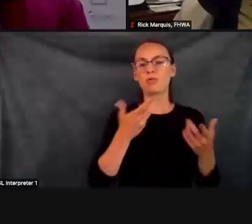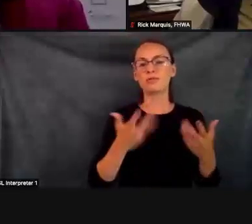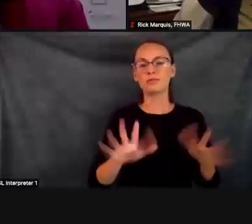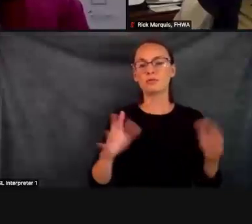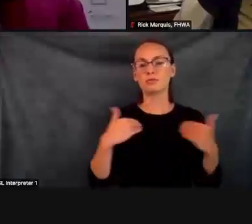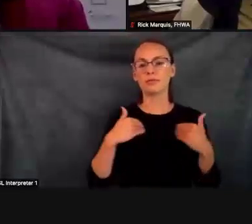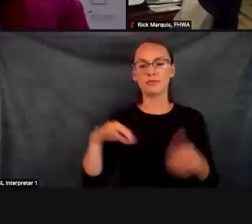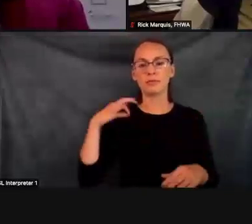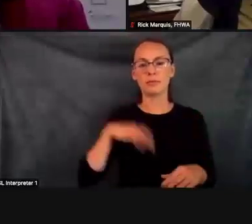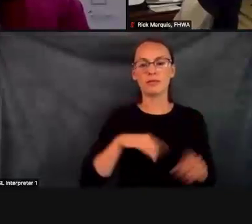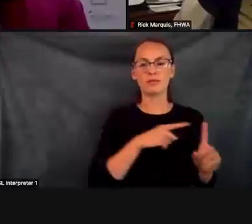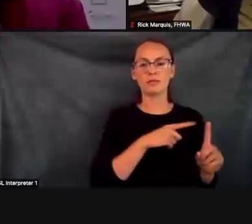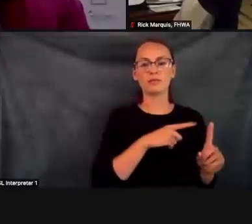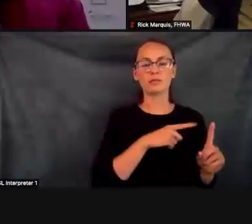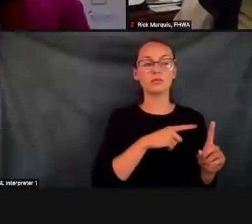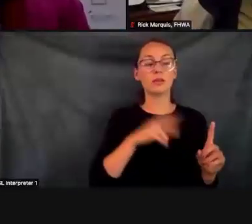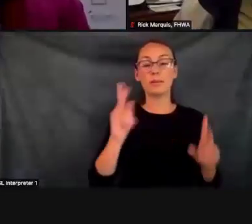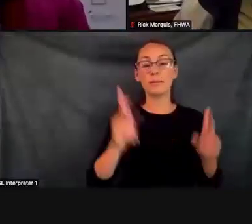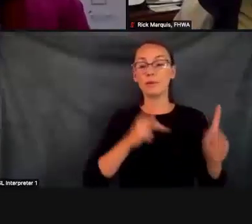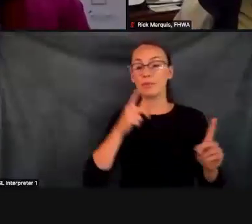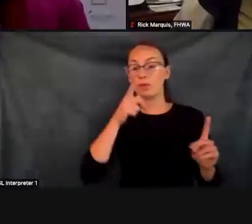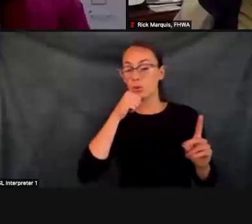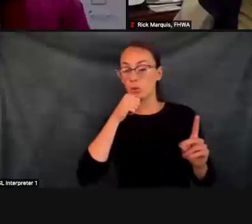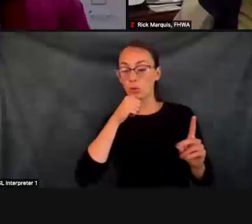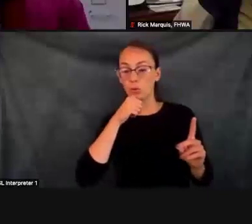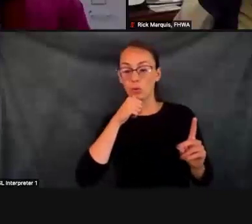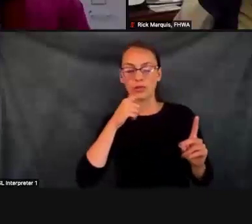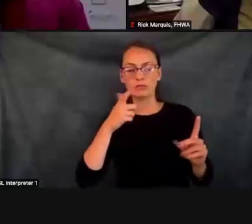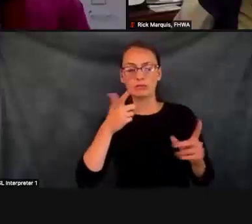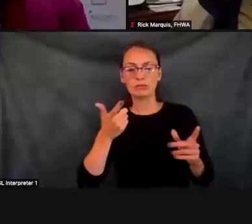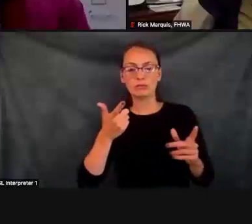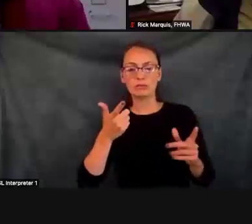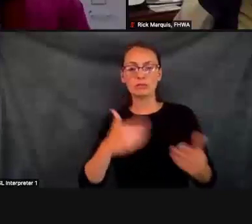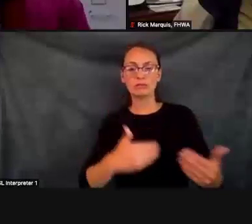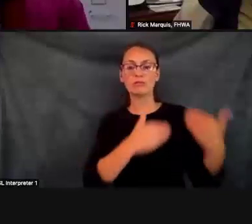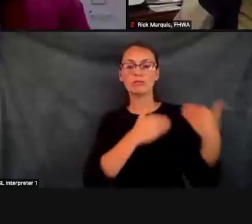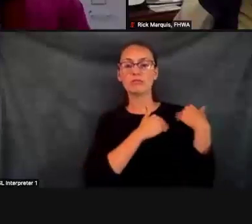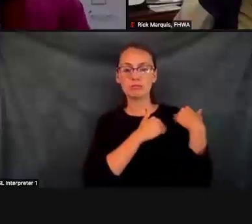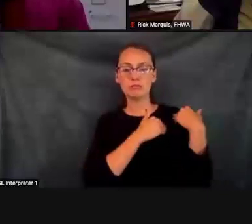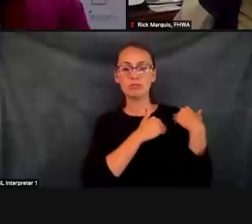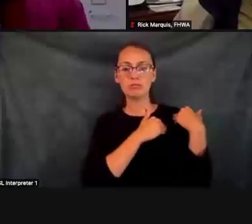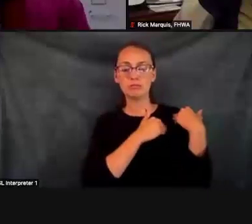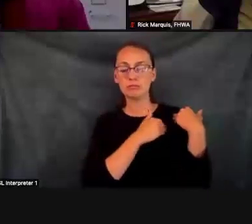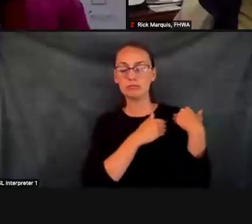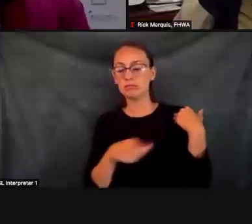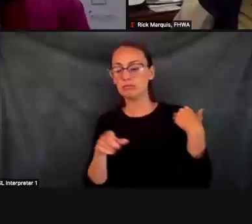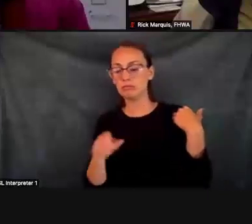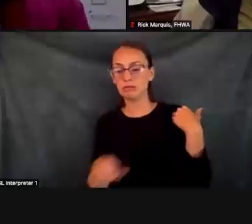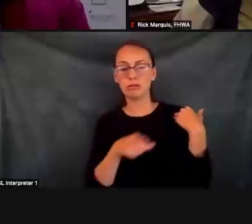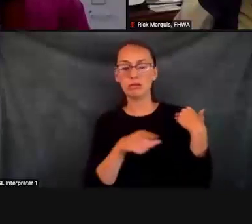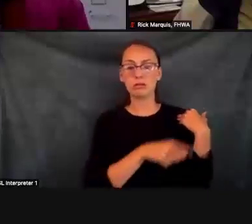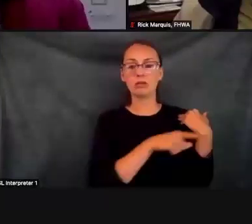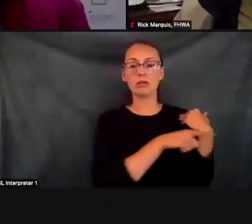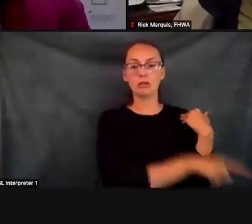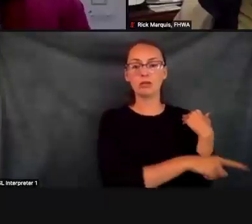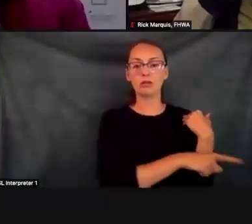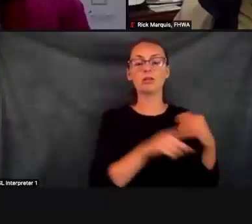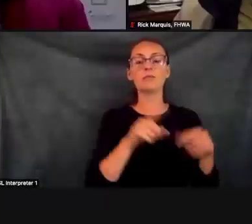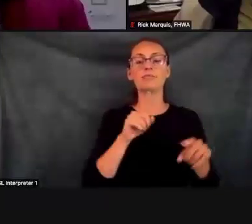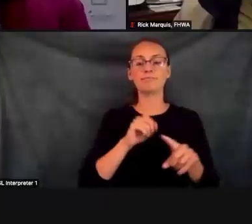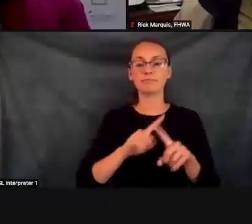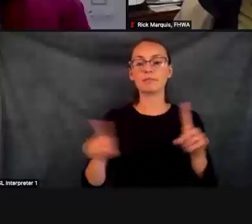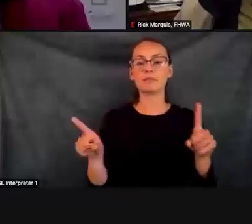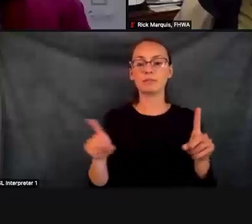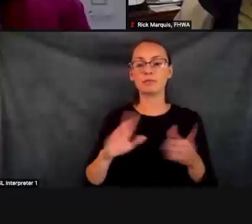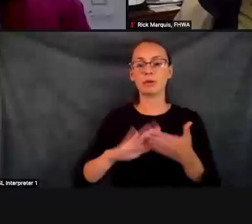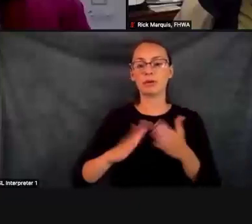sufren los efectos más y los que reciben menos tienen que cargar las más